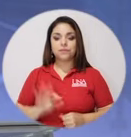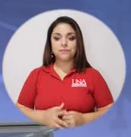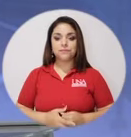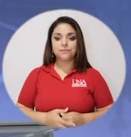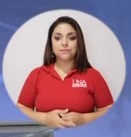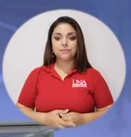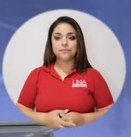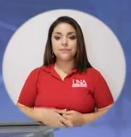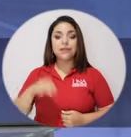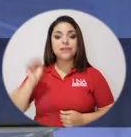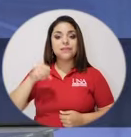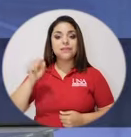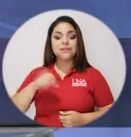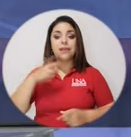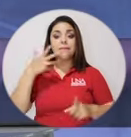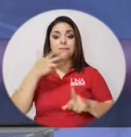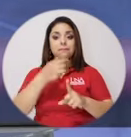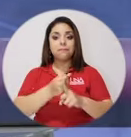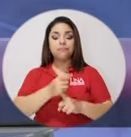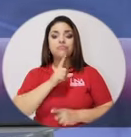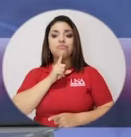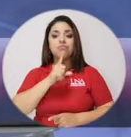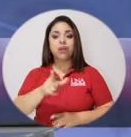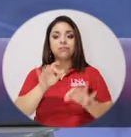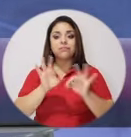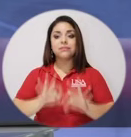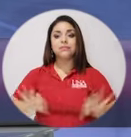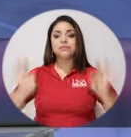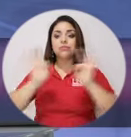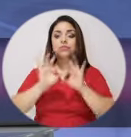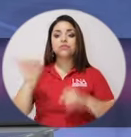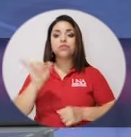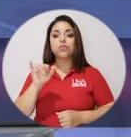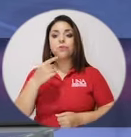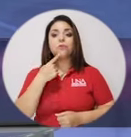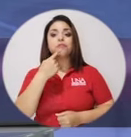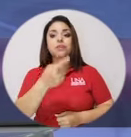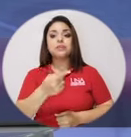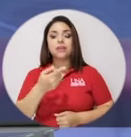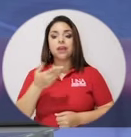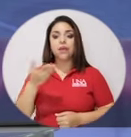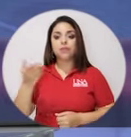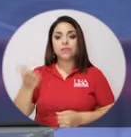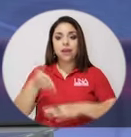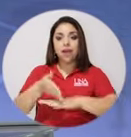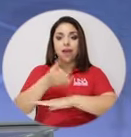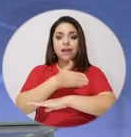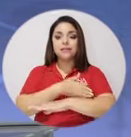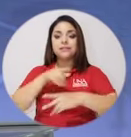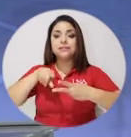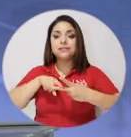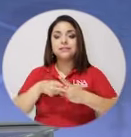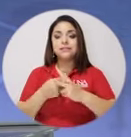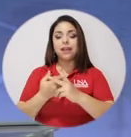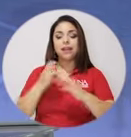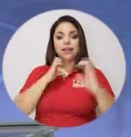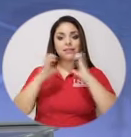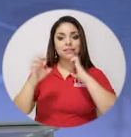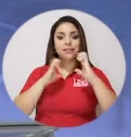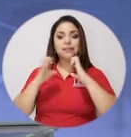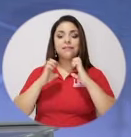COVID-19. Sí, el impacto ha sido realmente importante, como mencionaba usted ahora antes de iniciar esta entrevista,